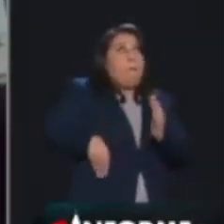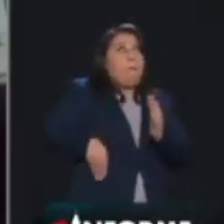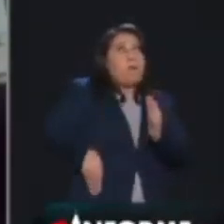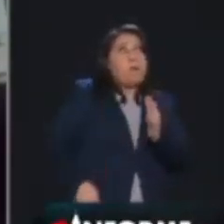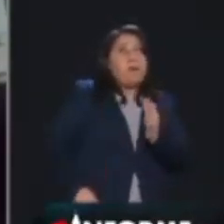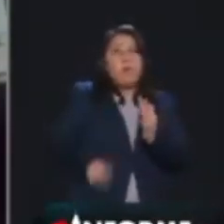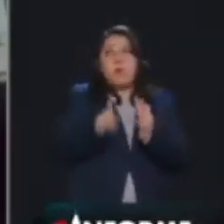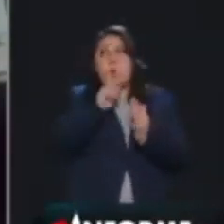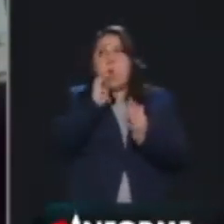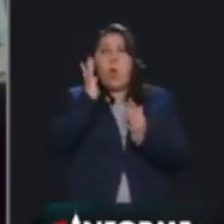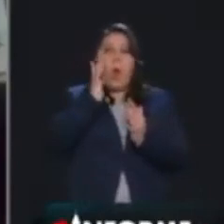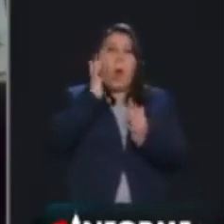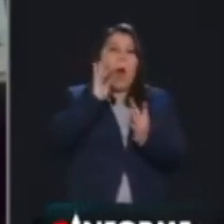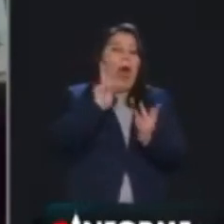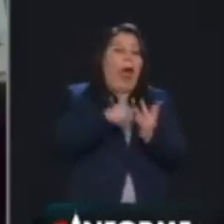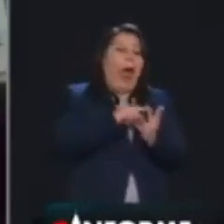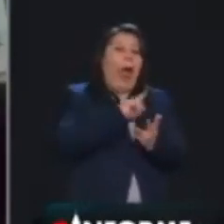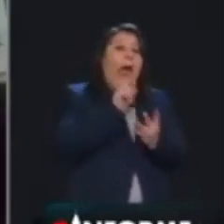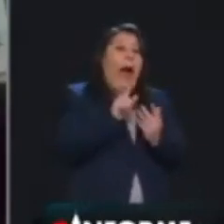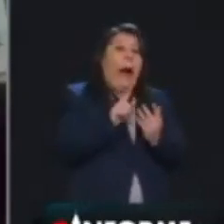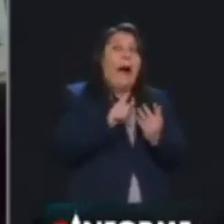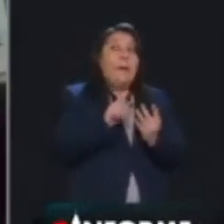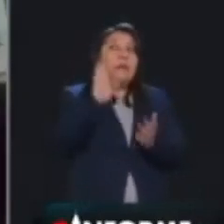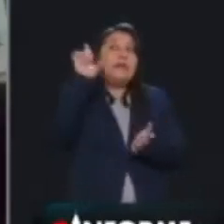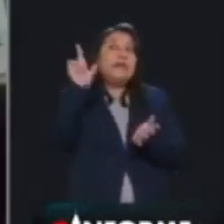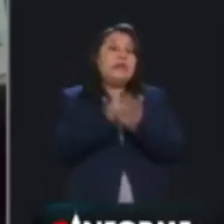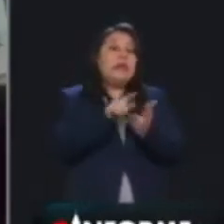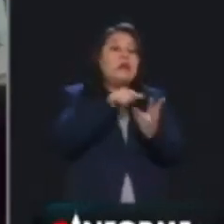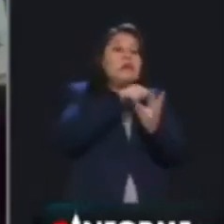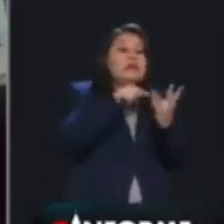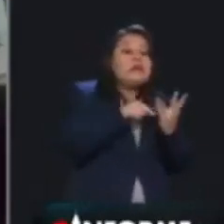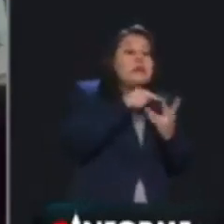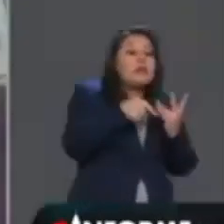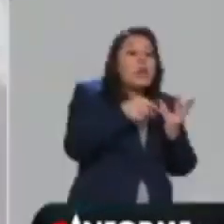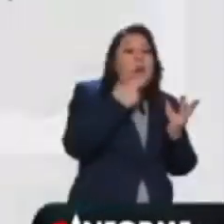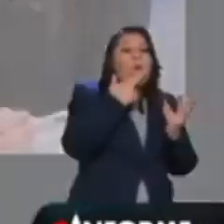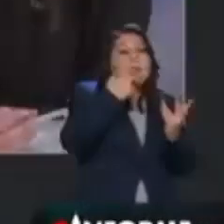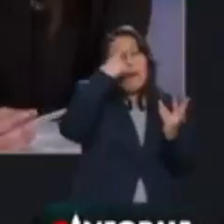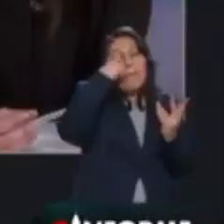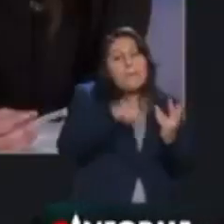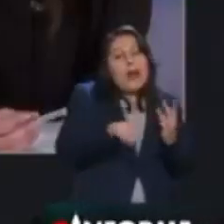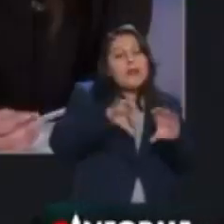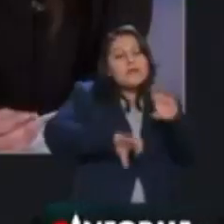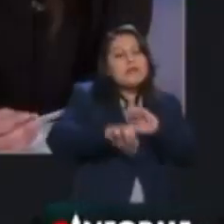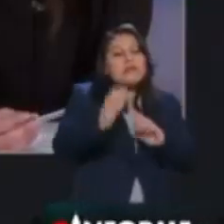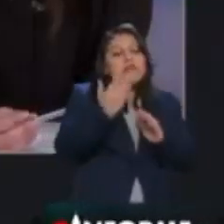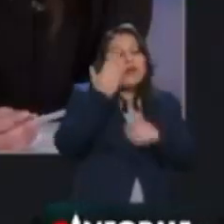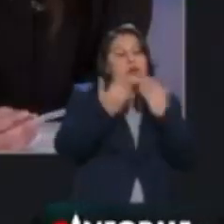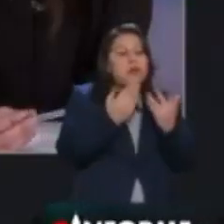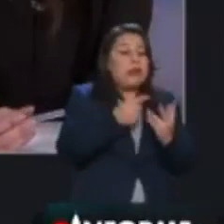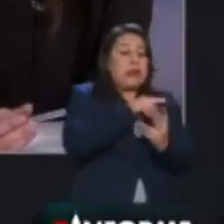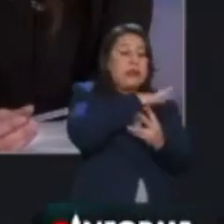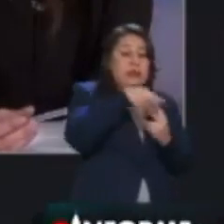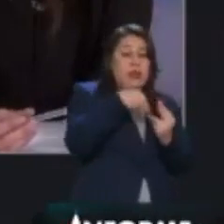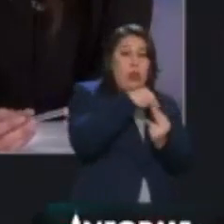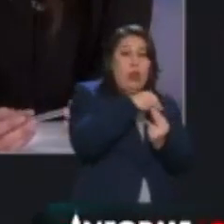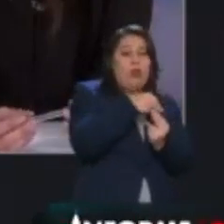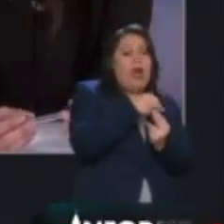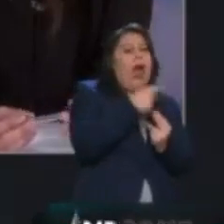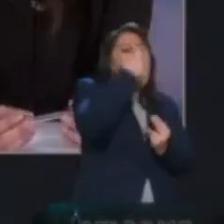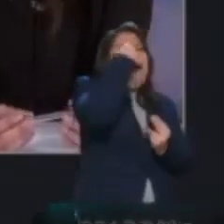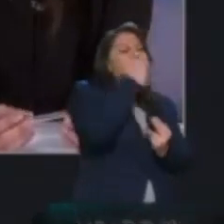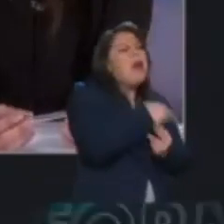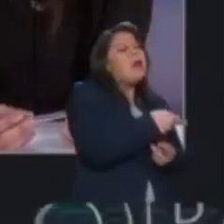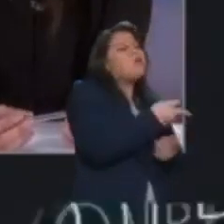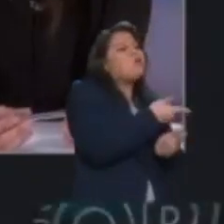presupuestal, como la ley lo prevé, pues se va para al Foro Consultivo, pero ya al interior, pues ellos decidían en qué se lo gastaban y de qué manera,